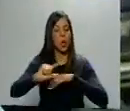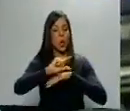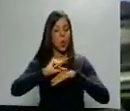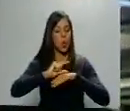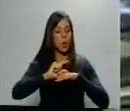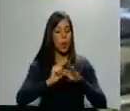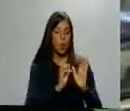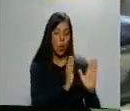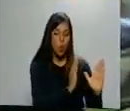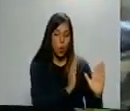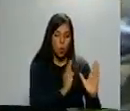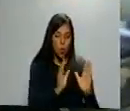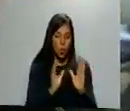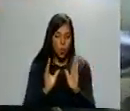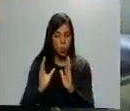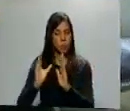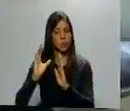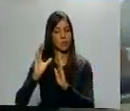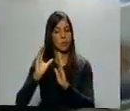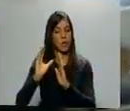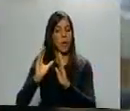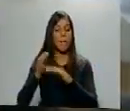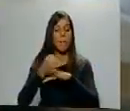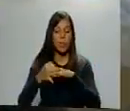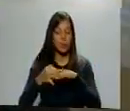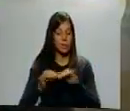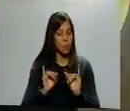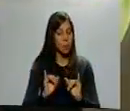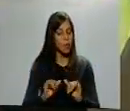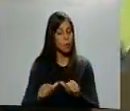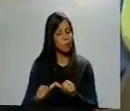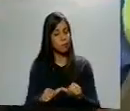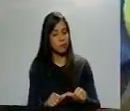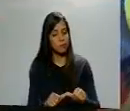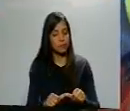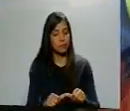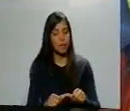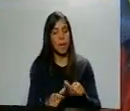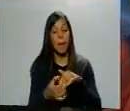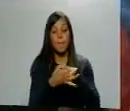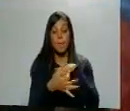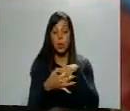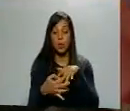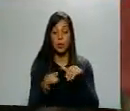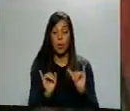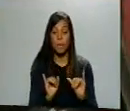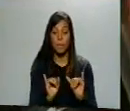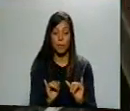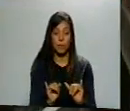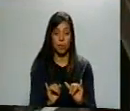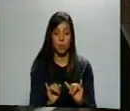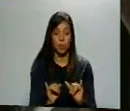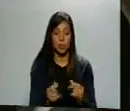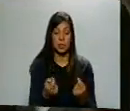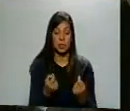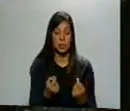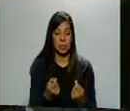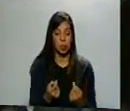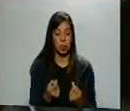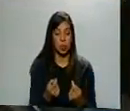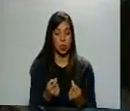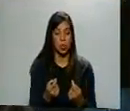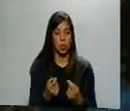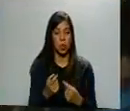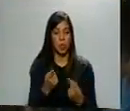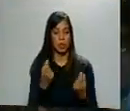sin dejar de existir los municipios. Los municipios nunca tributaron desde el punto de vista